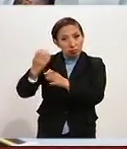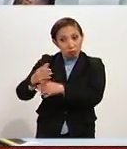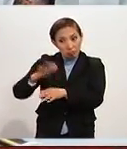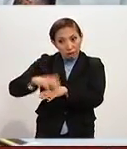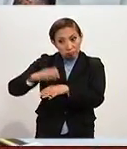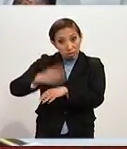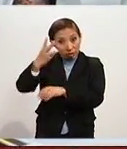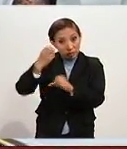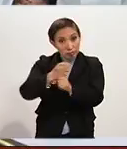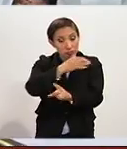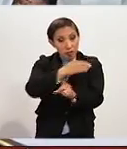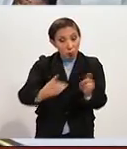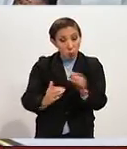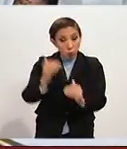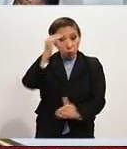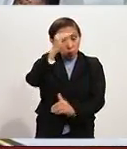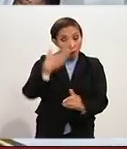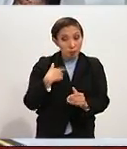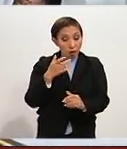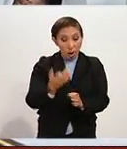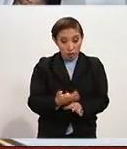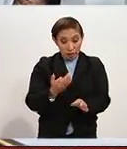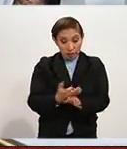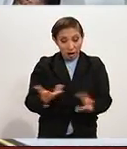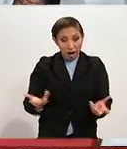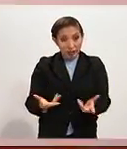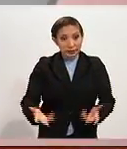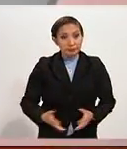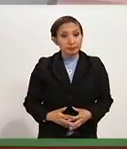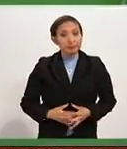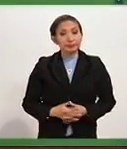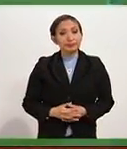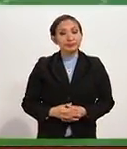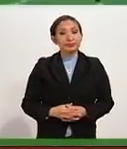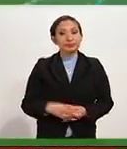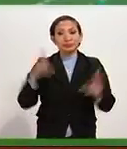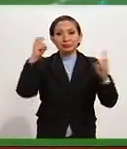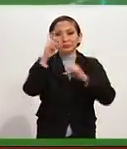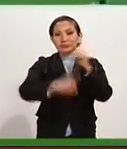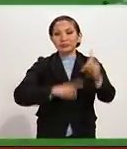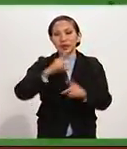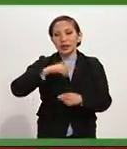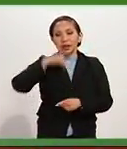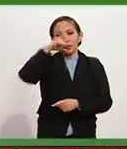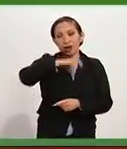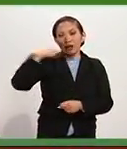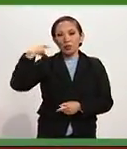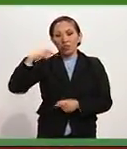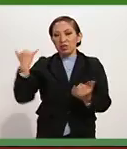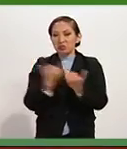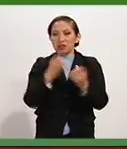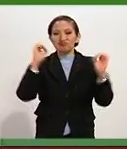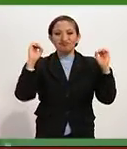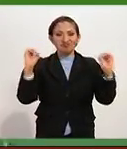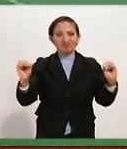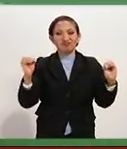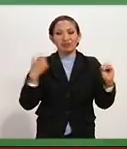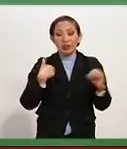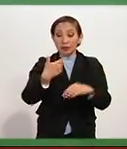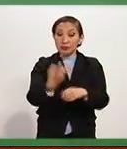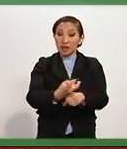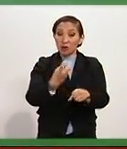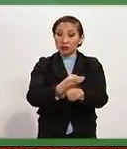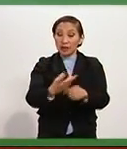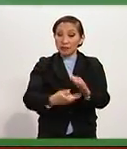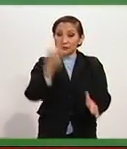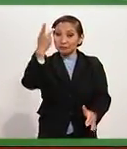en 3 años y medio como los que se han generado hasta ahora. Y en los deportes, América y Chivas empatan a 0 y dejan todo para